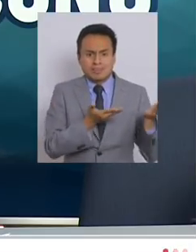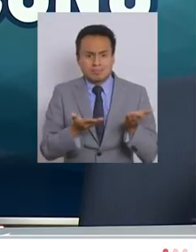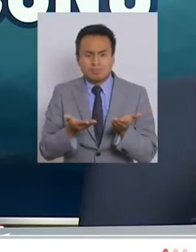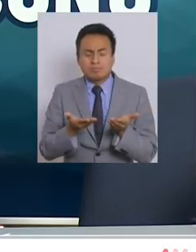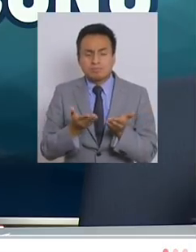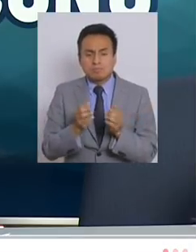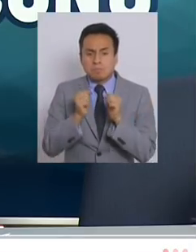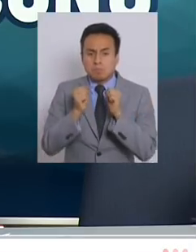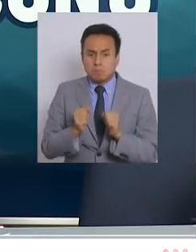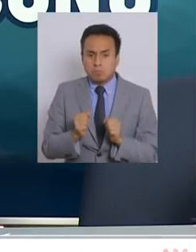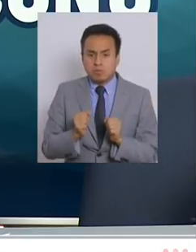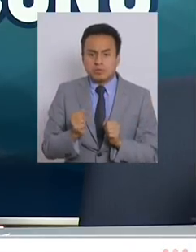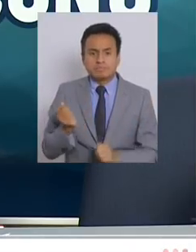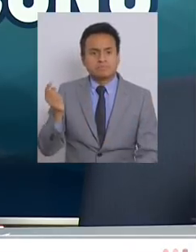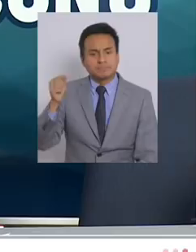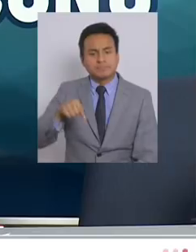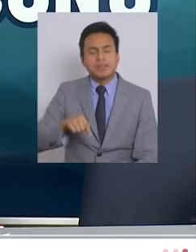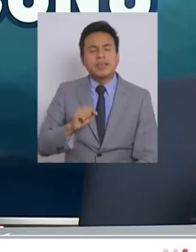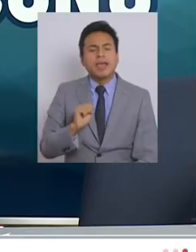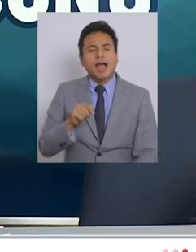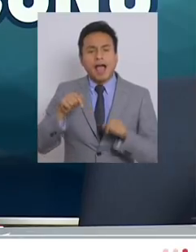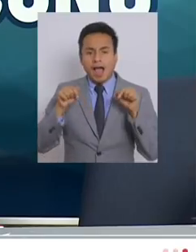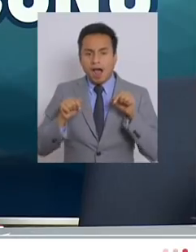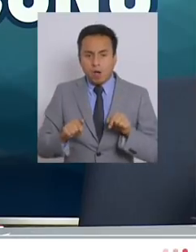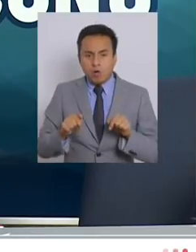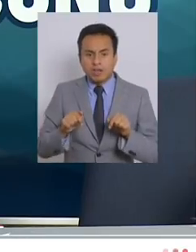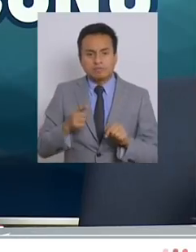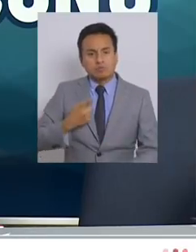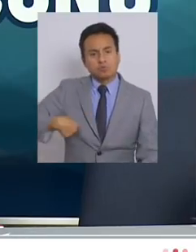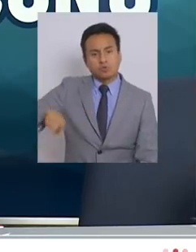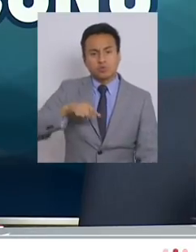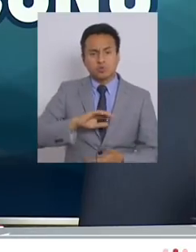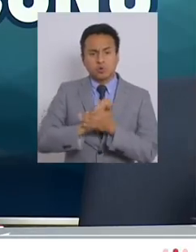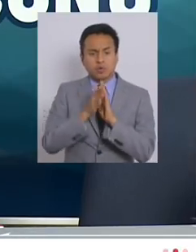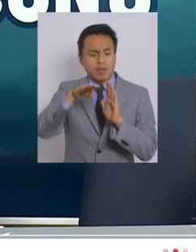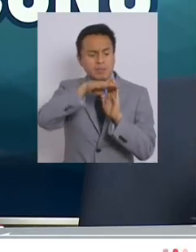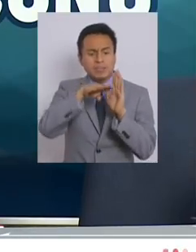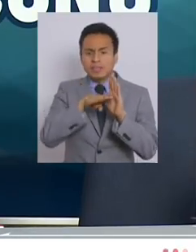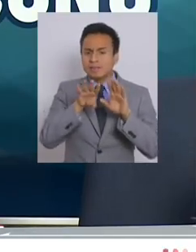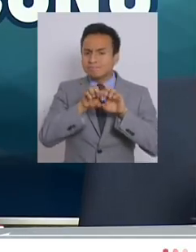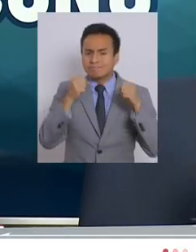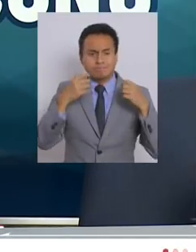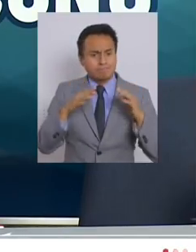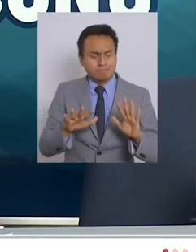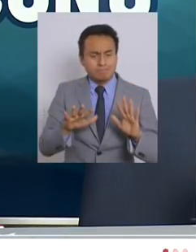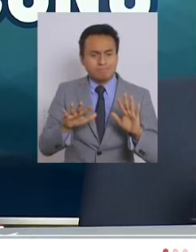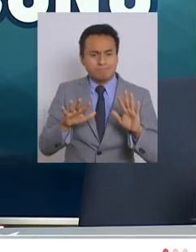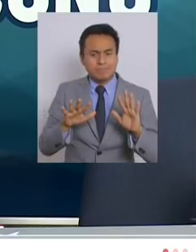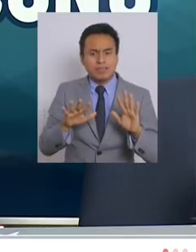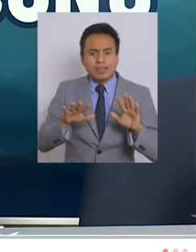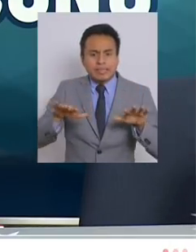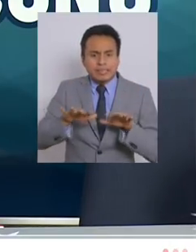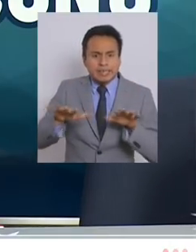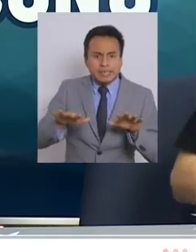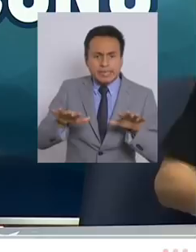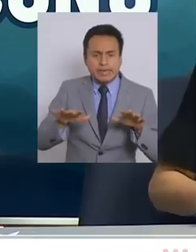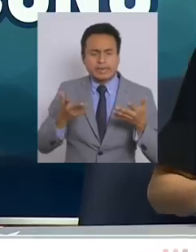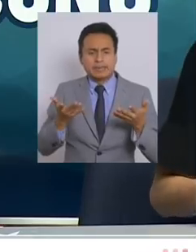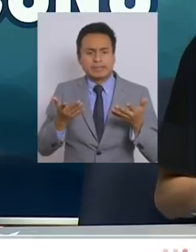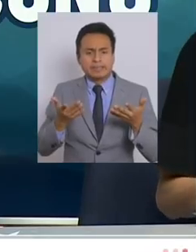podrán subvenir ahora hemos tomado todo tipo de medidas para y tratar de